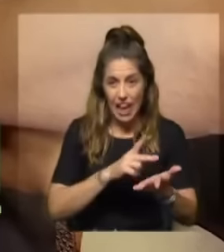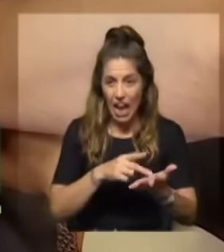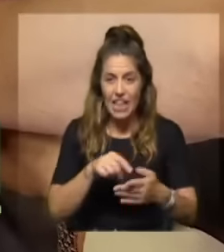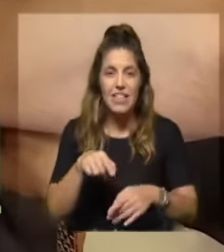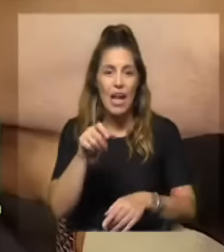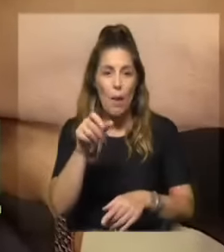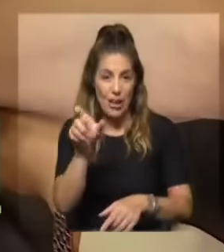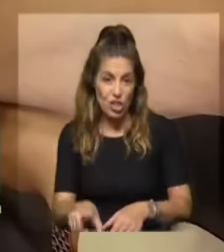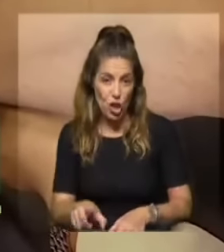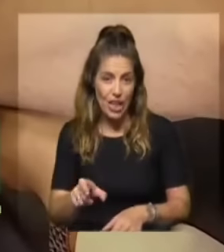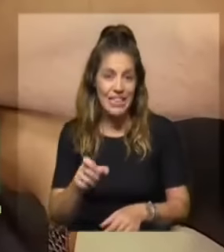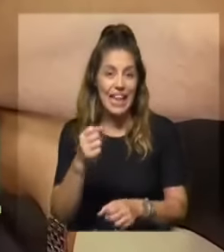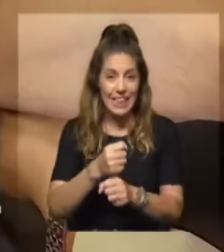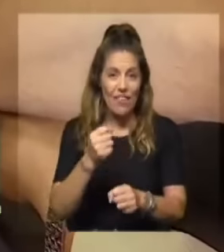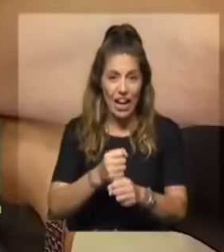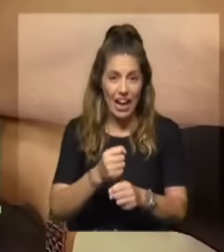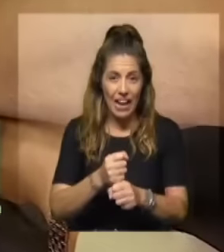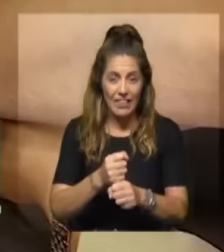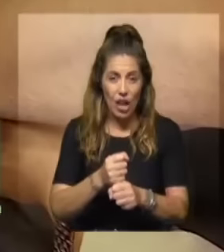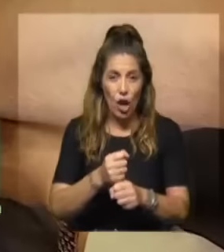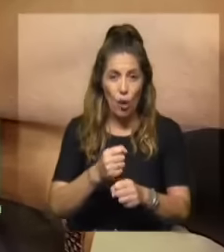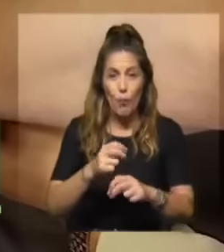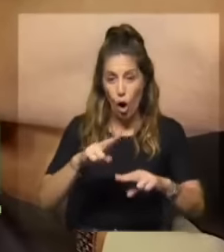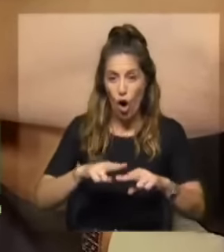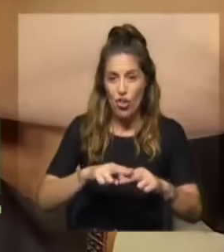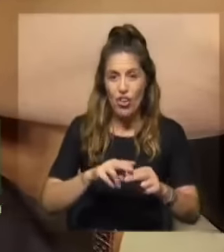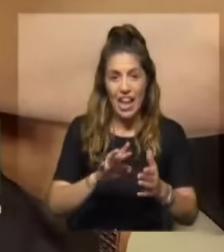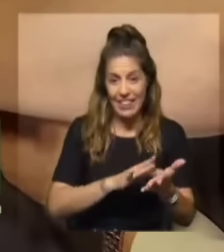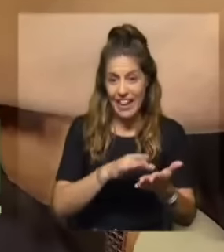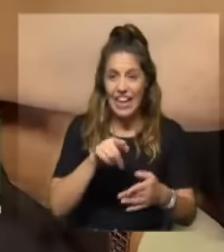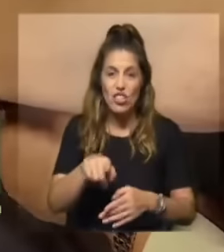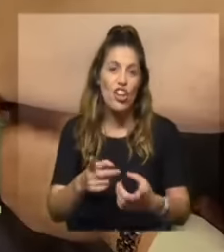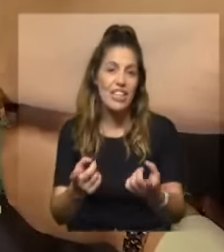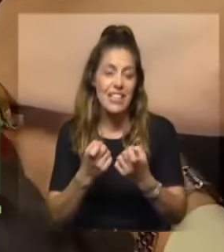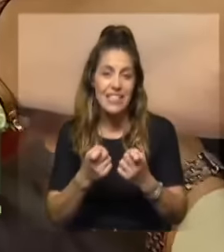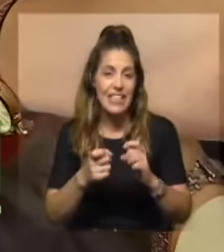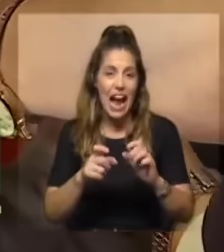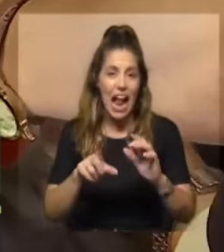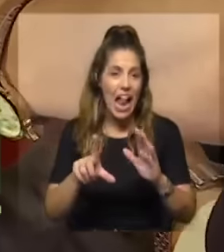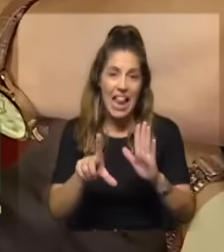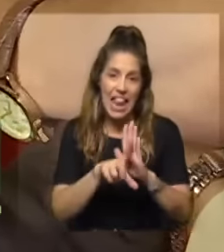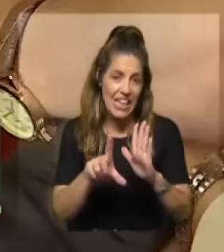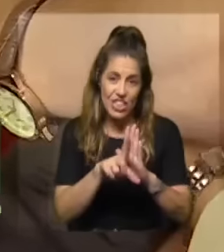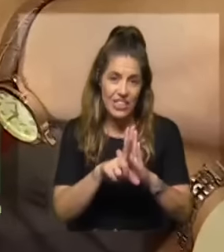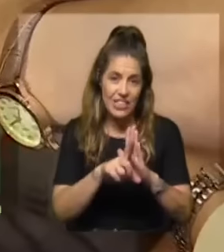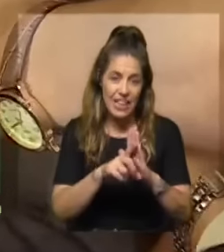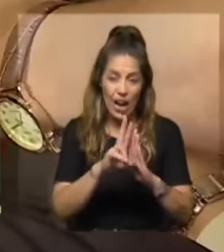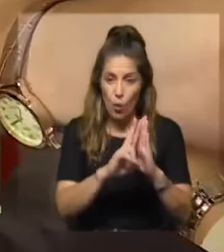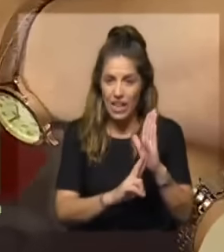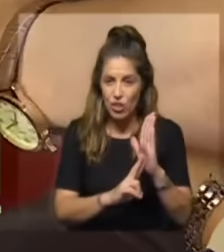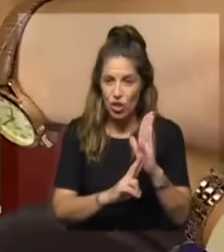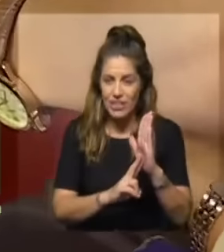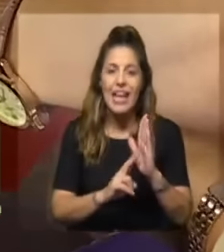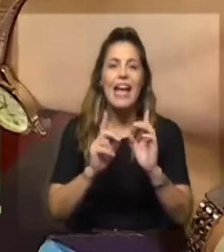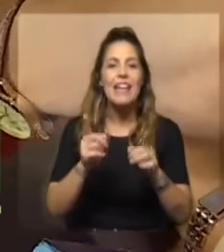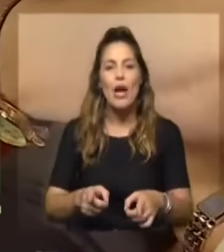plataformas que eh precisa también una consideración desde el punto de vista legal y y bueno y